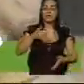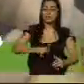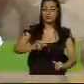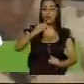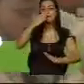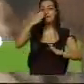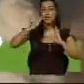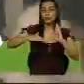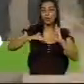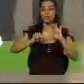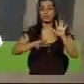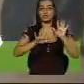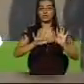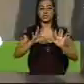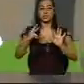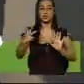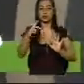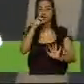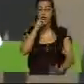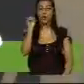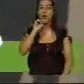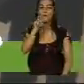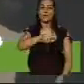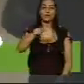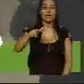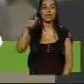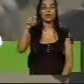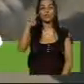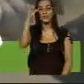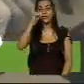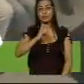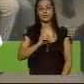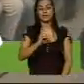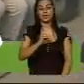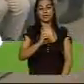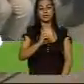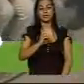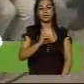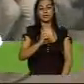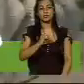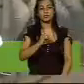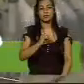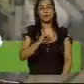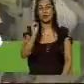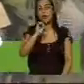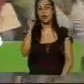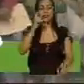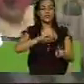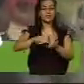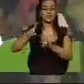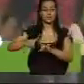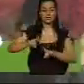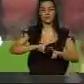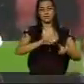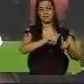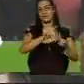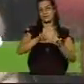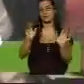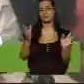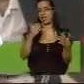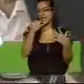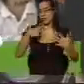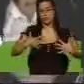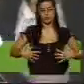de 18 años y personas discapacitadas o, mejor dicho, con diversidad funcional.